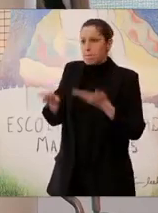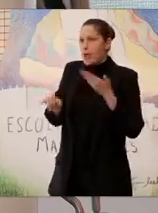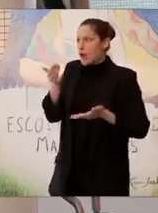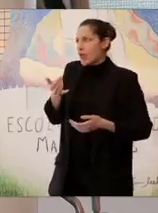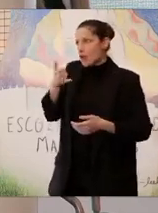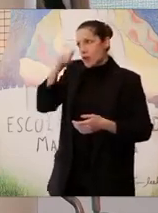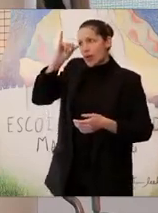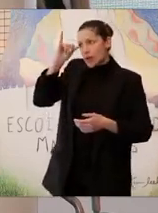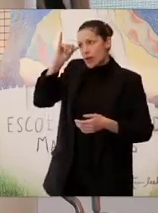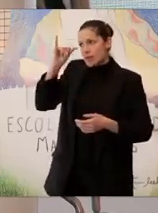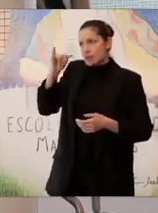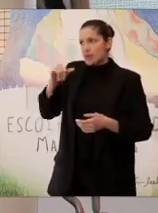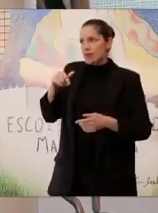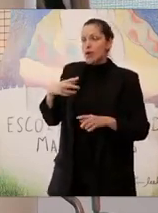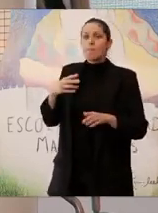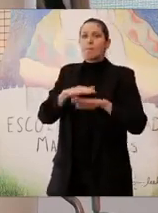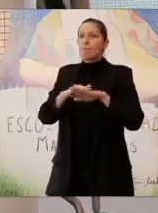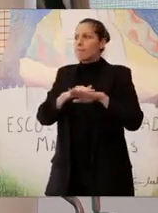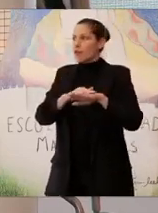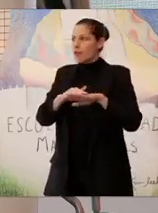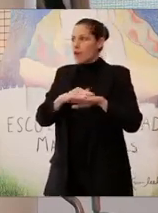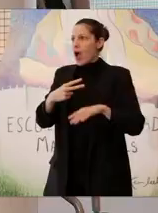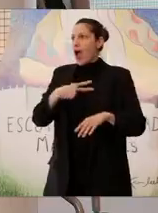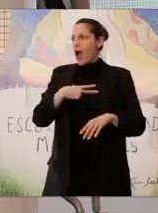pueda hacerle esa.